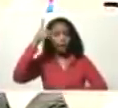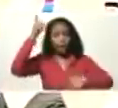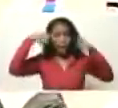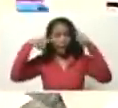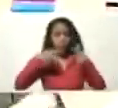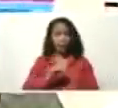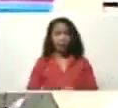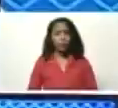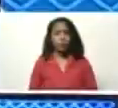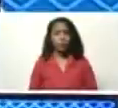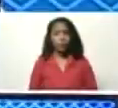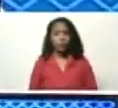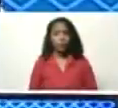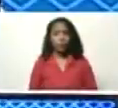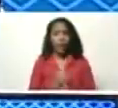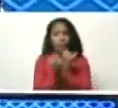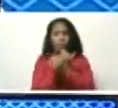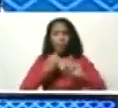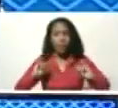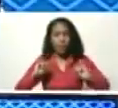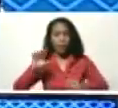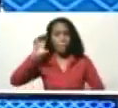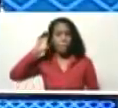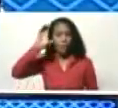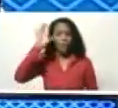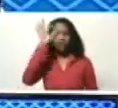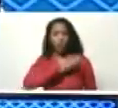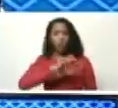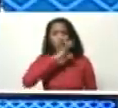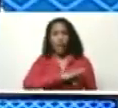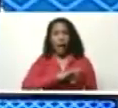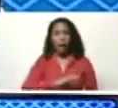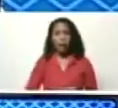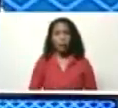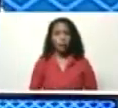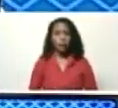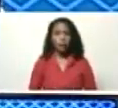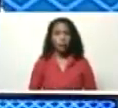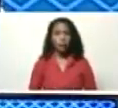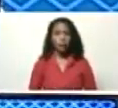Frías! ¡Viva! ¡Independencia y patria socialista!